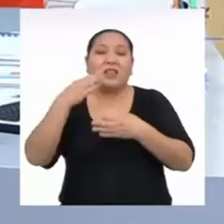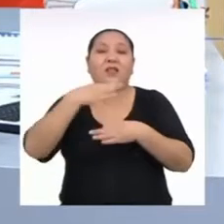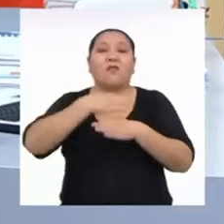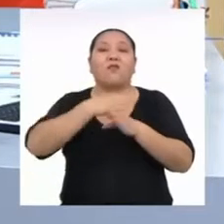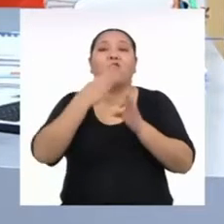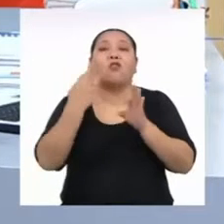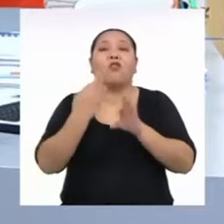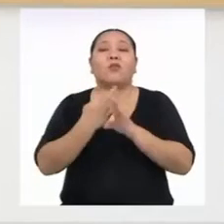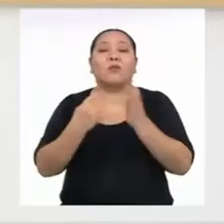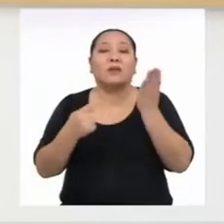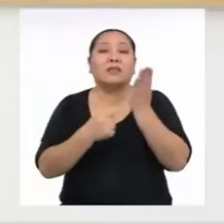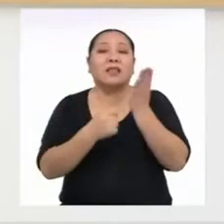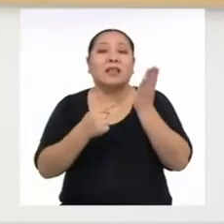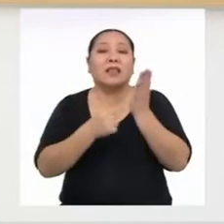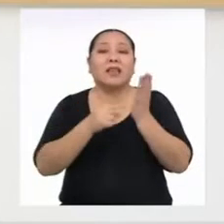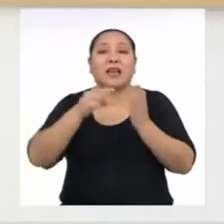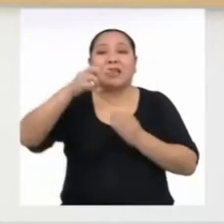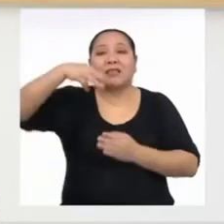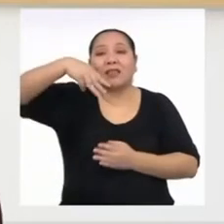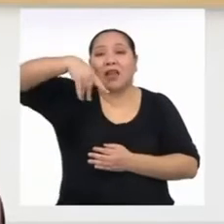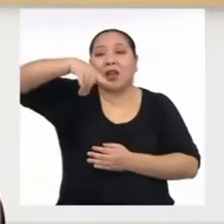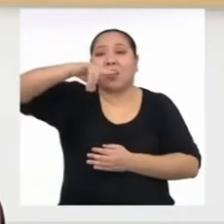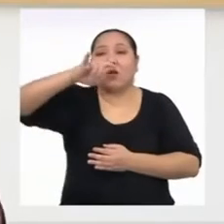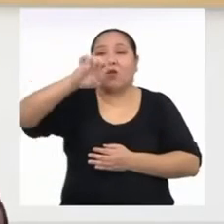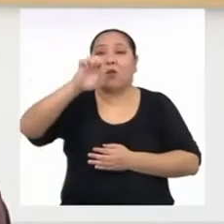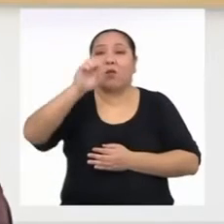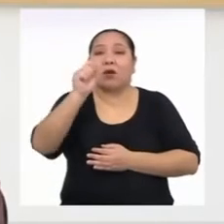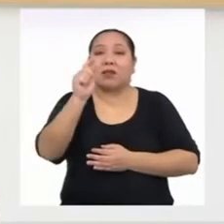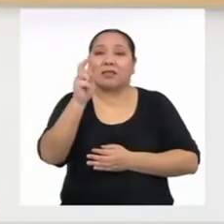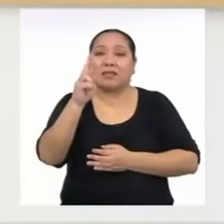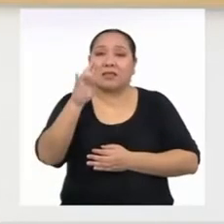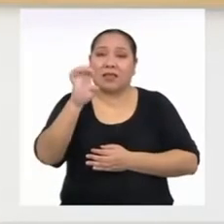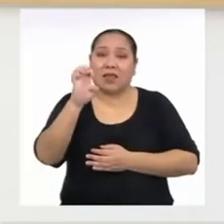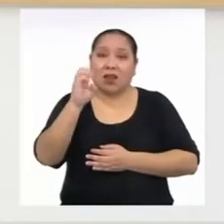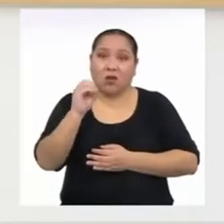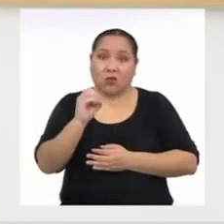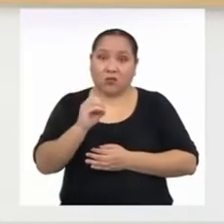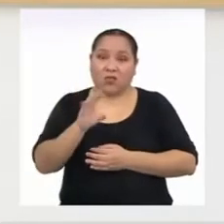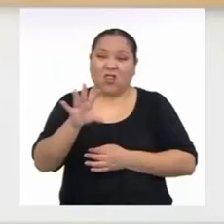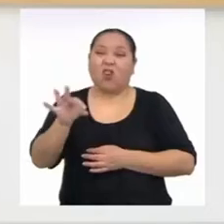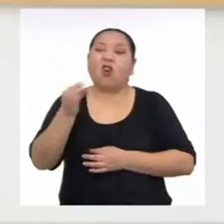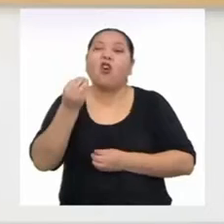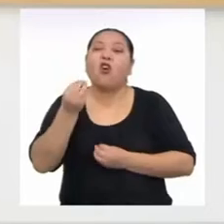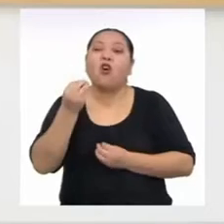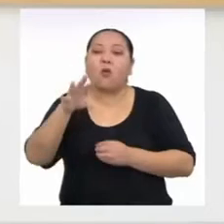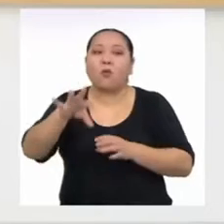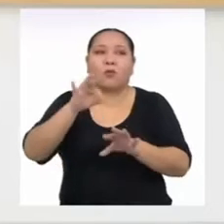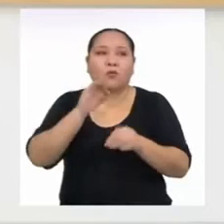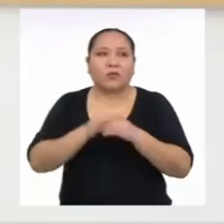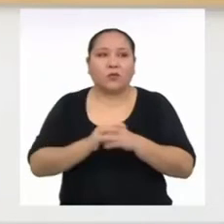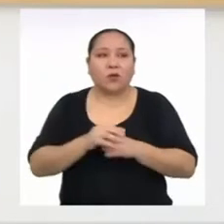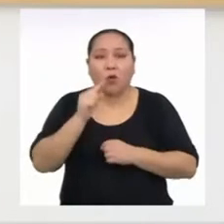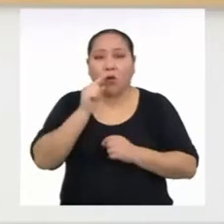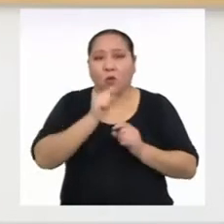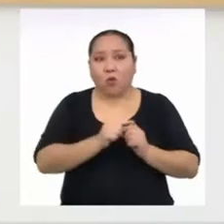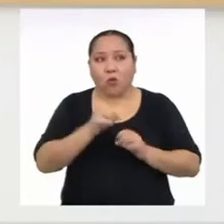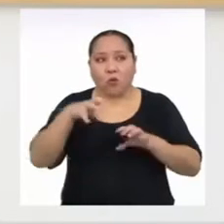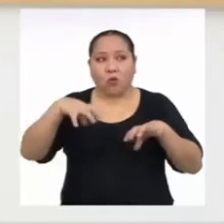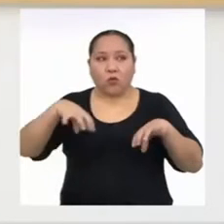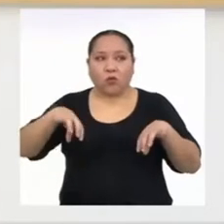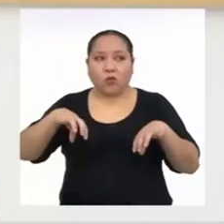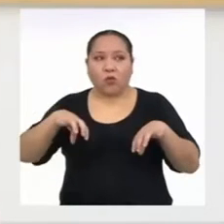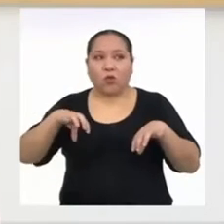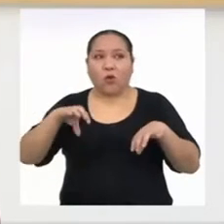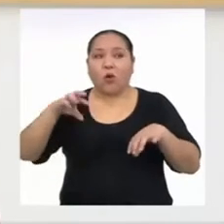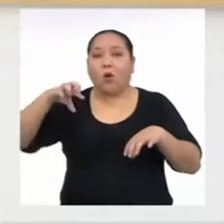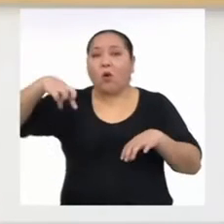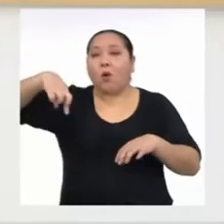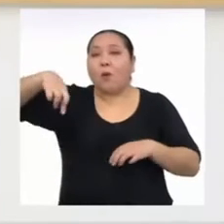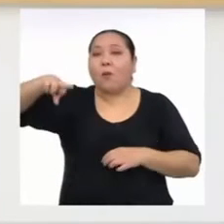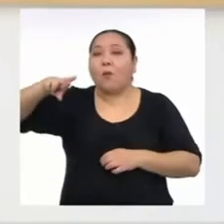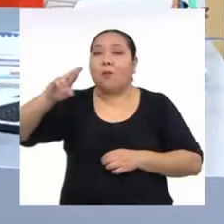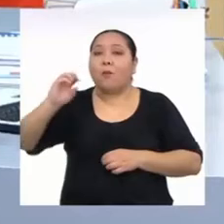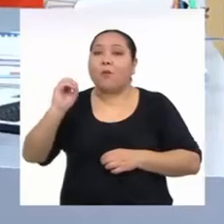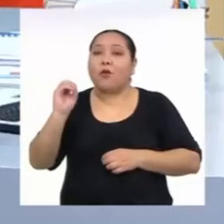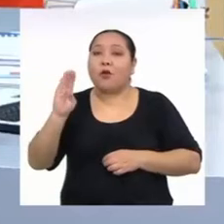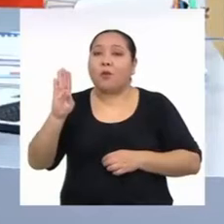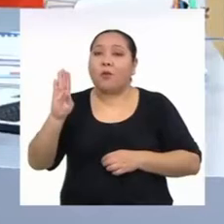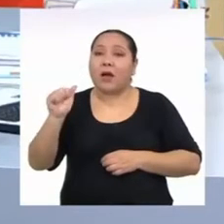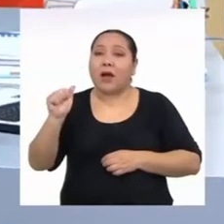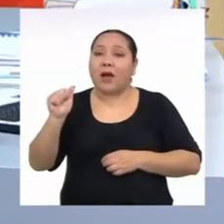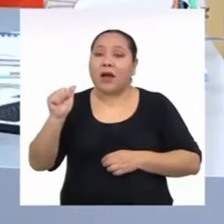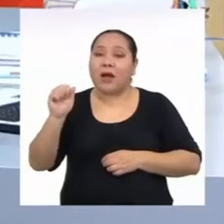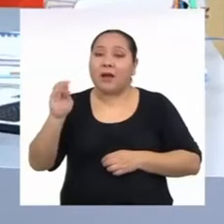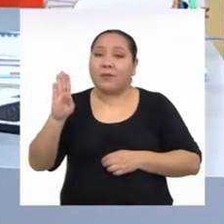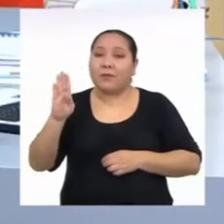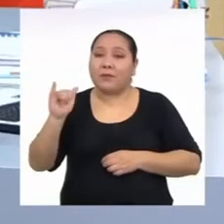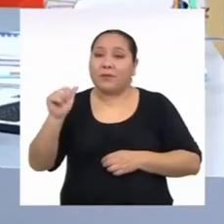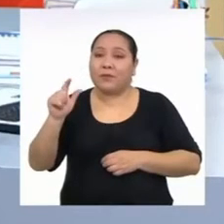técnicas de muestreo? Bueno, existen dos tipos: el muestreo probabilístico y el muestreo no probabilístico. ¿Y